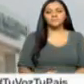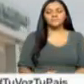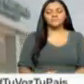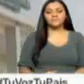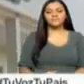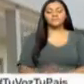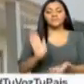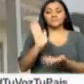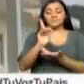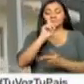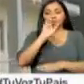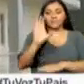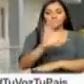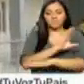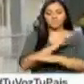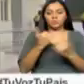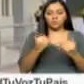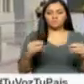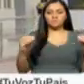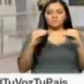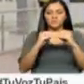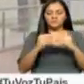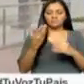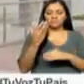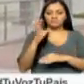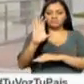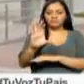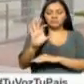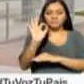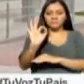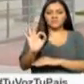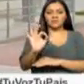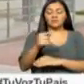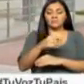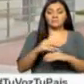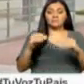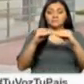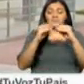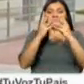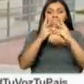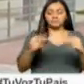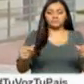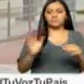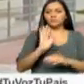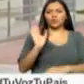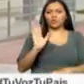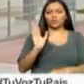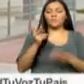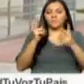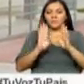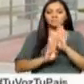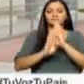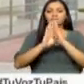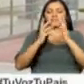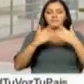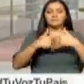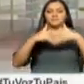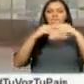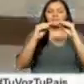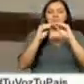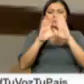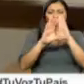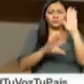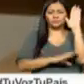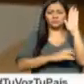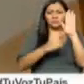Seguro Social Campesino está más fuerte que nunca. No solo que no va a desaparecer, sino que está creciendo, es mandato